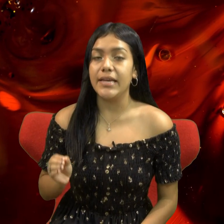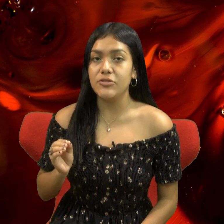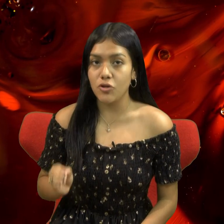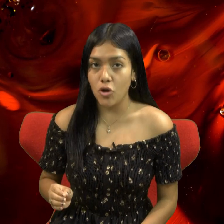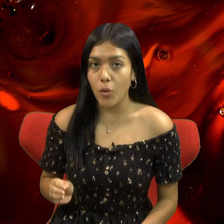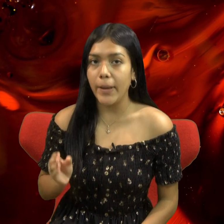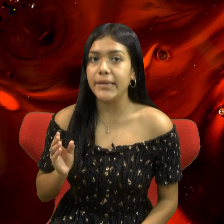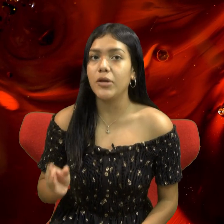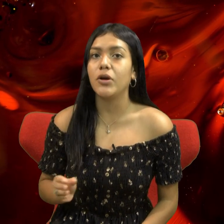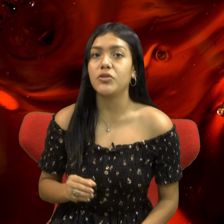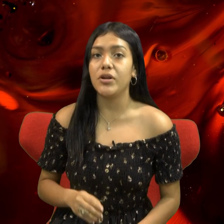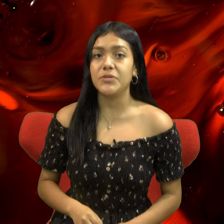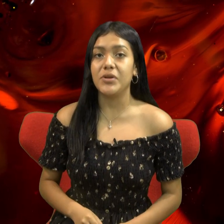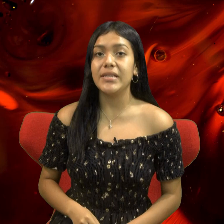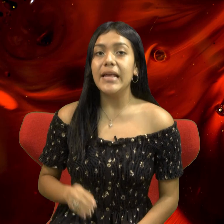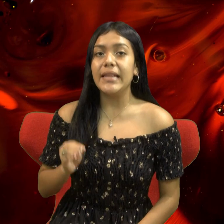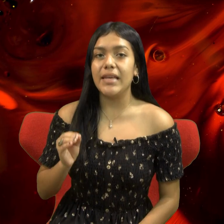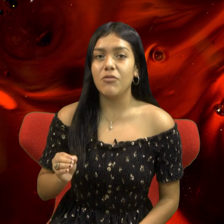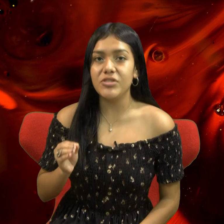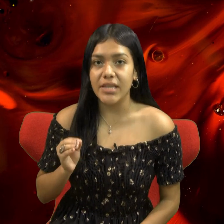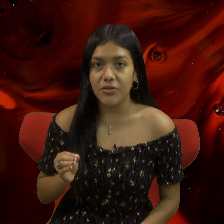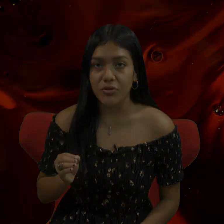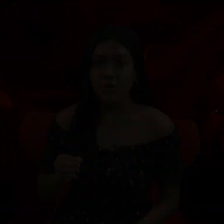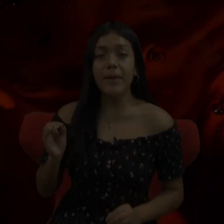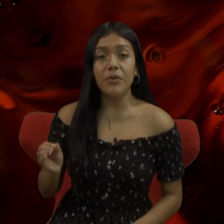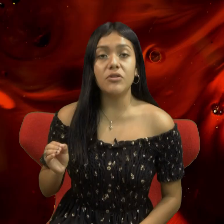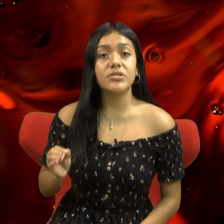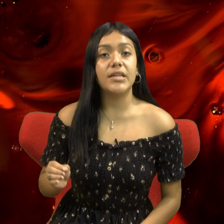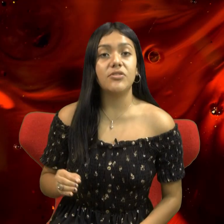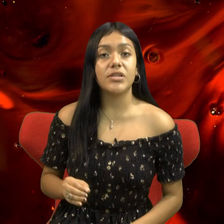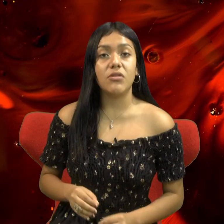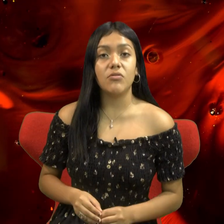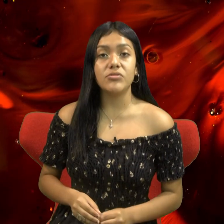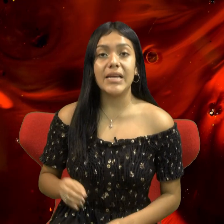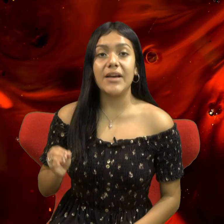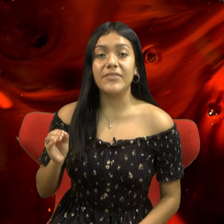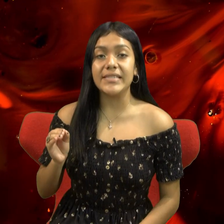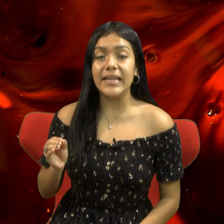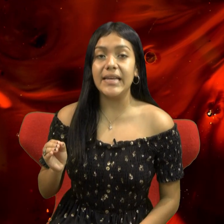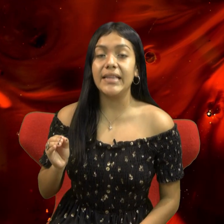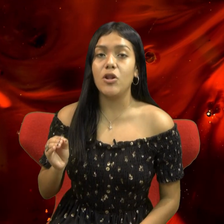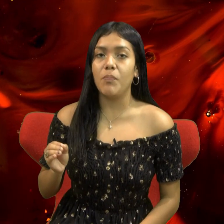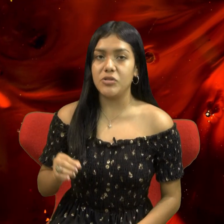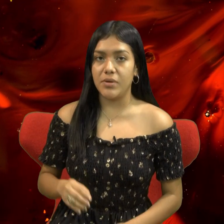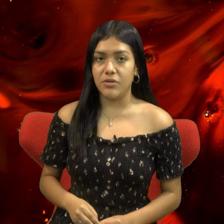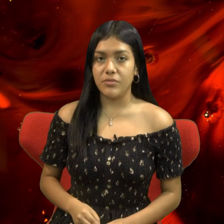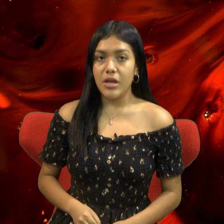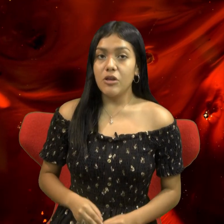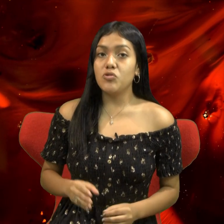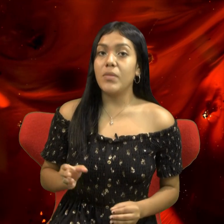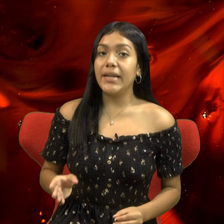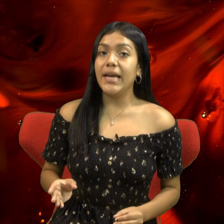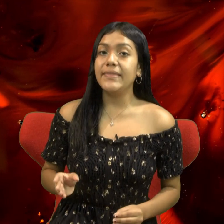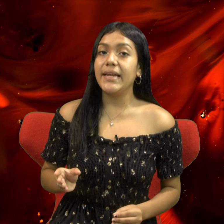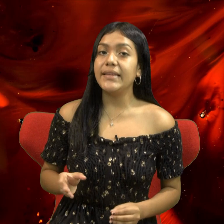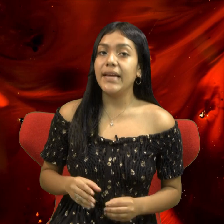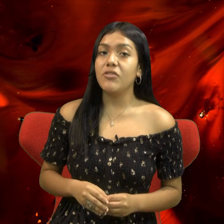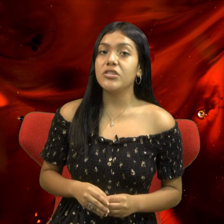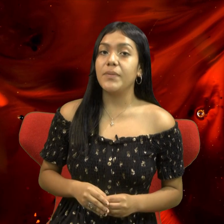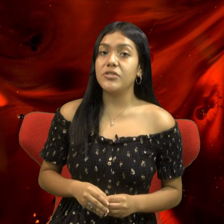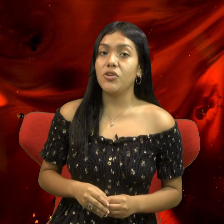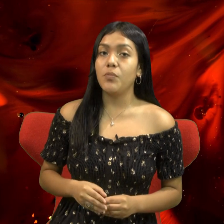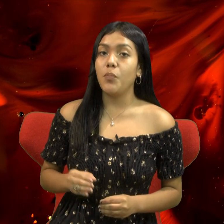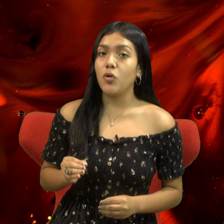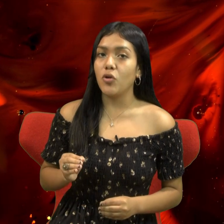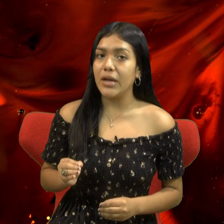Anaya y solo 24 horas después le llegó un citatorio. Y por los delitos que lo acusa la Fiscalía de López Obrador, sumarían 30 años